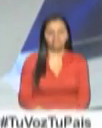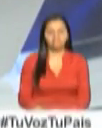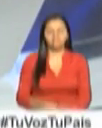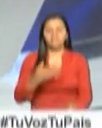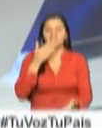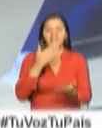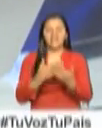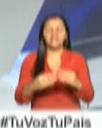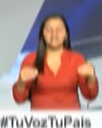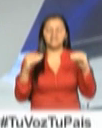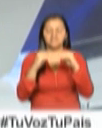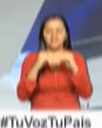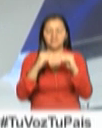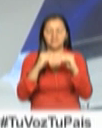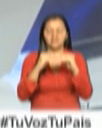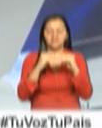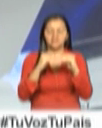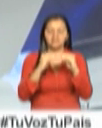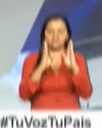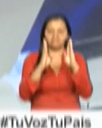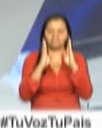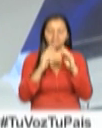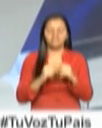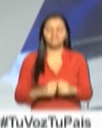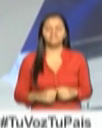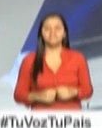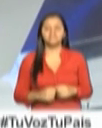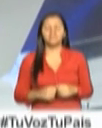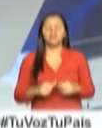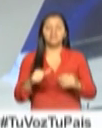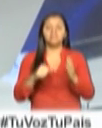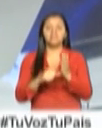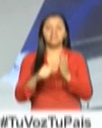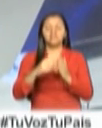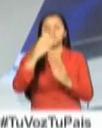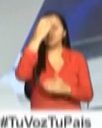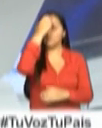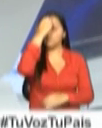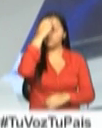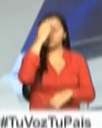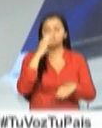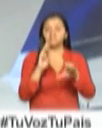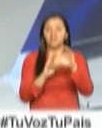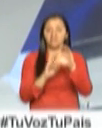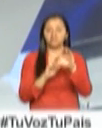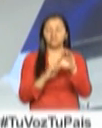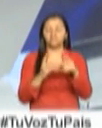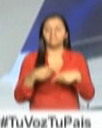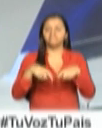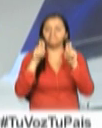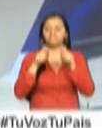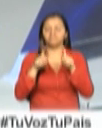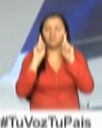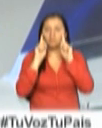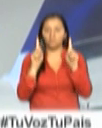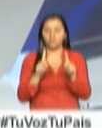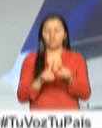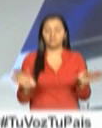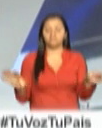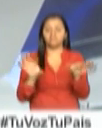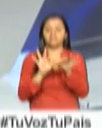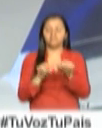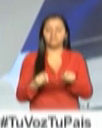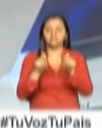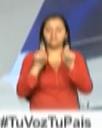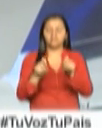Gracias por seguir en nuestra sintonía. El Ministerio de Educación y Microsoft Ecuador firmaron un convenio de cooperación interinstitucional